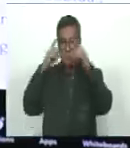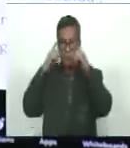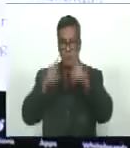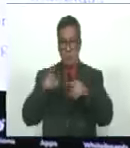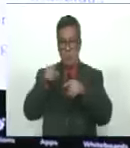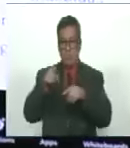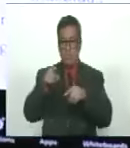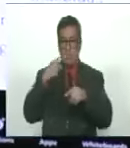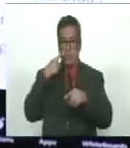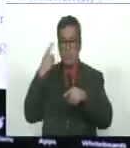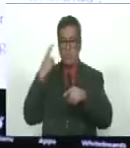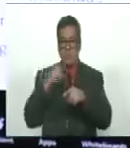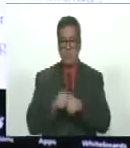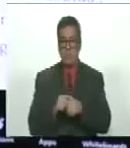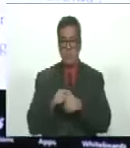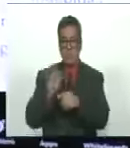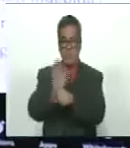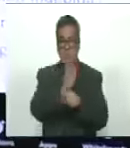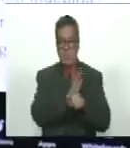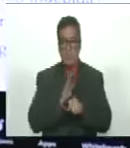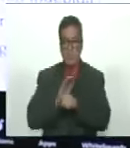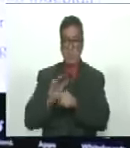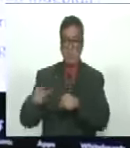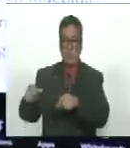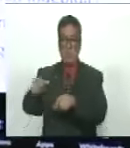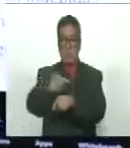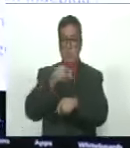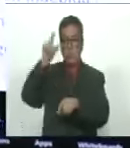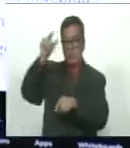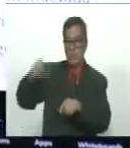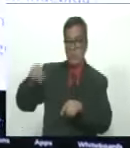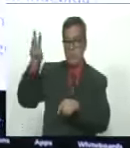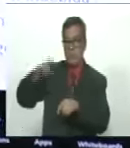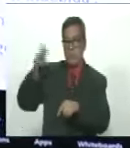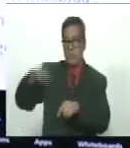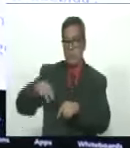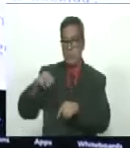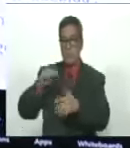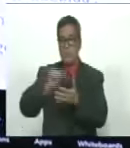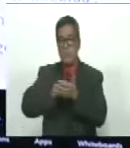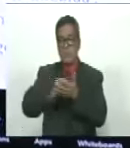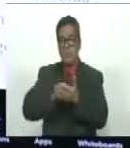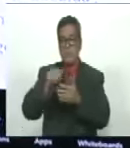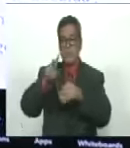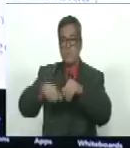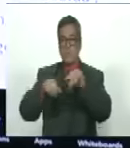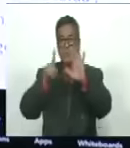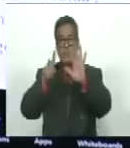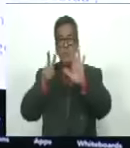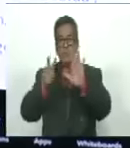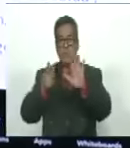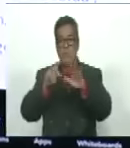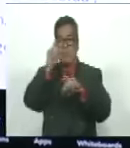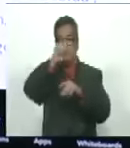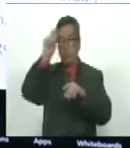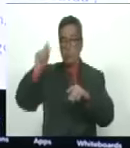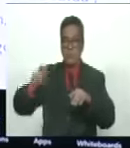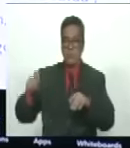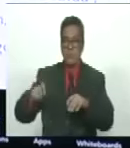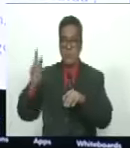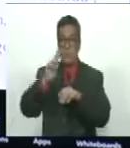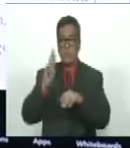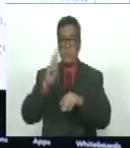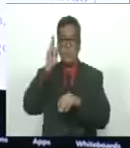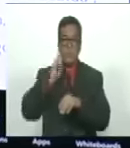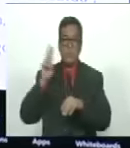definitivas para la protección de la Guayana Esequiba. El artículo 17 nos habla del mapa político de la